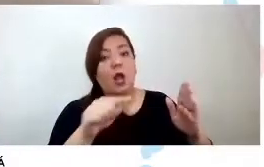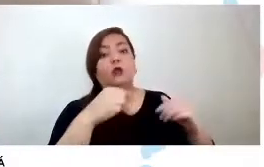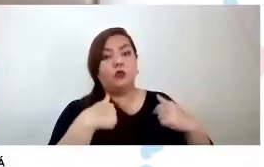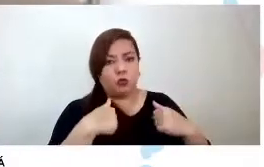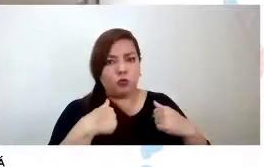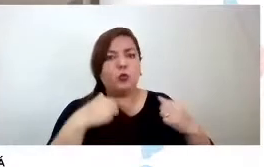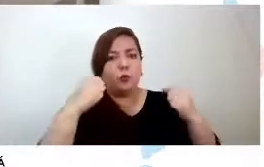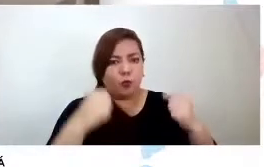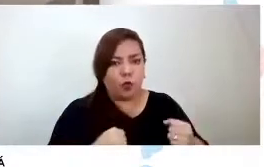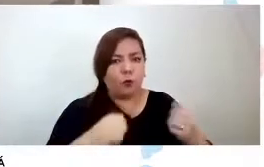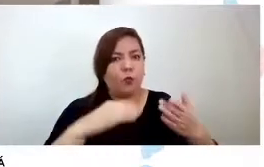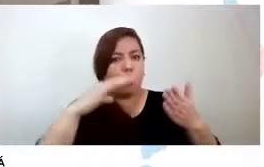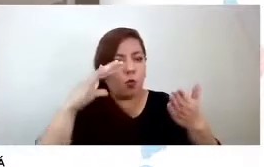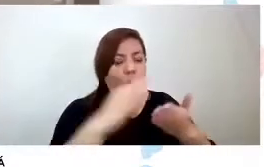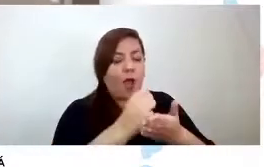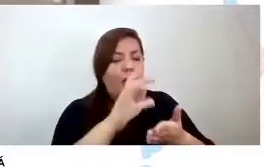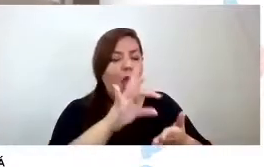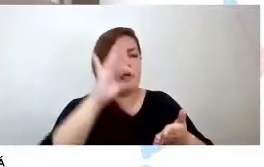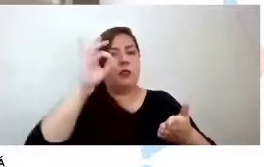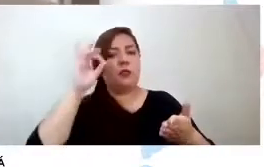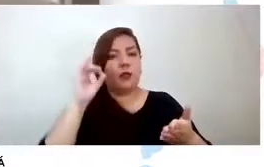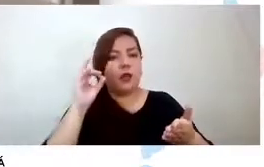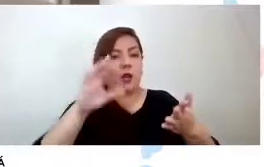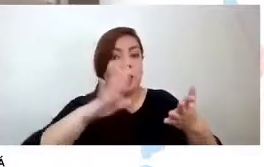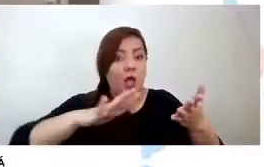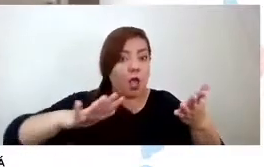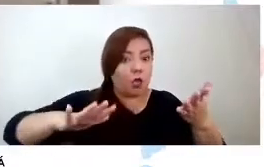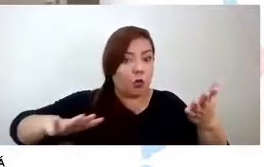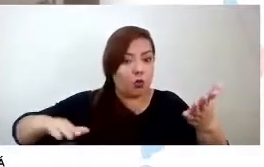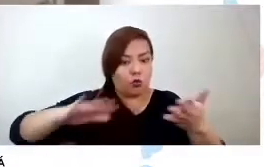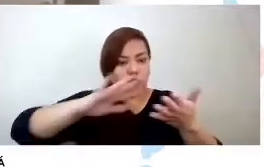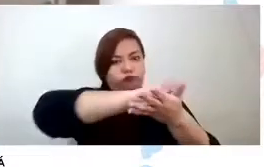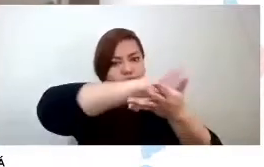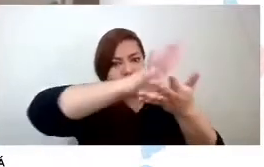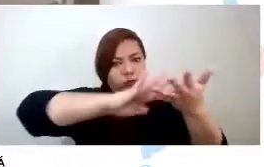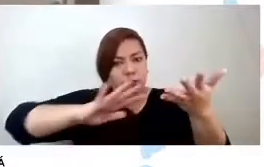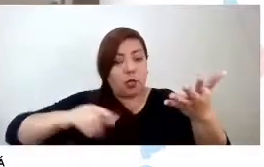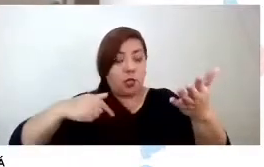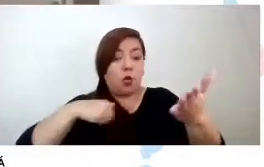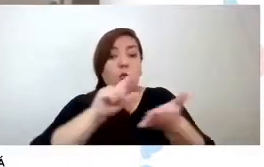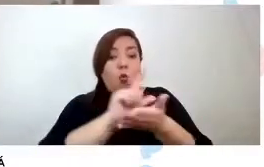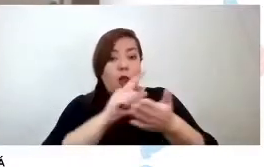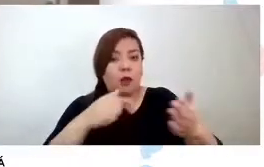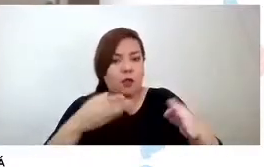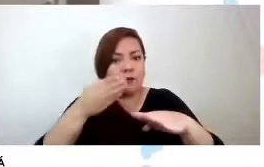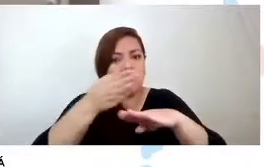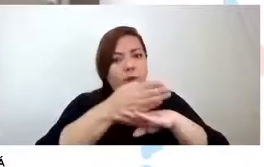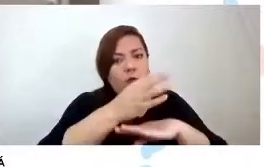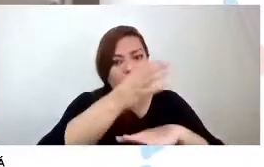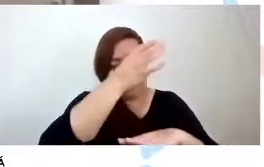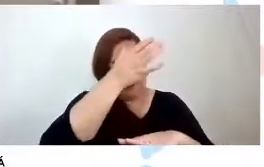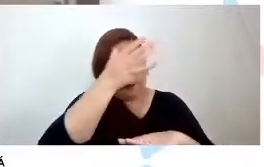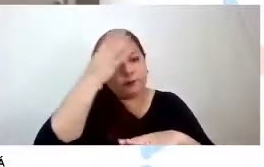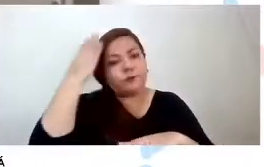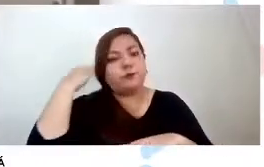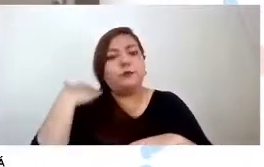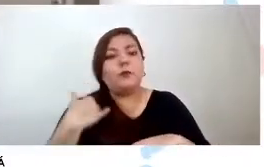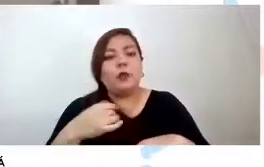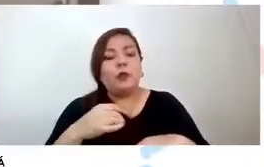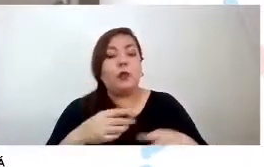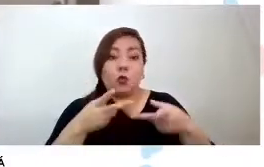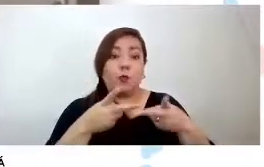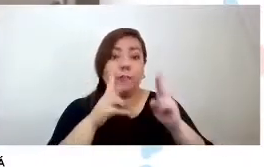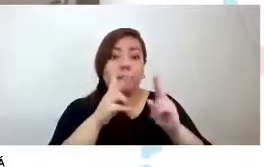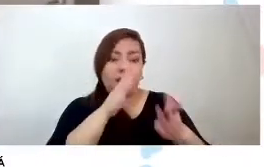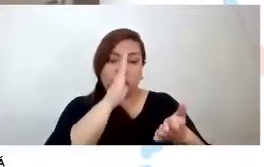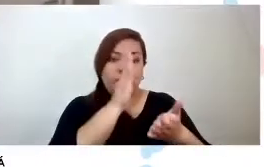la geología de los lugares a los que vamos. Nos permiten definir con mayor precisión.